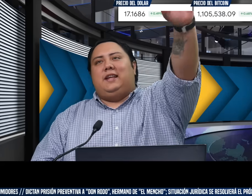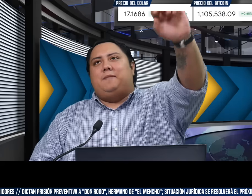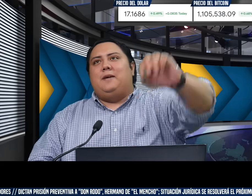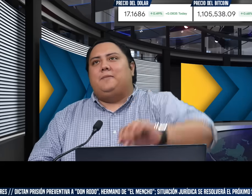tema El